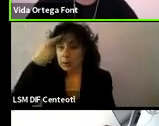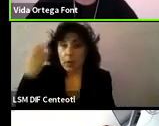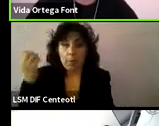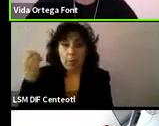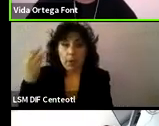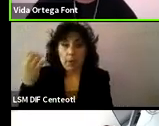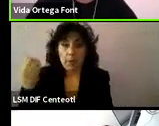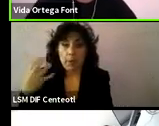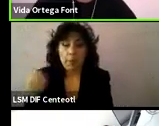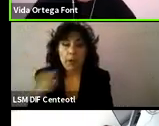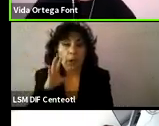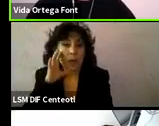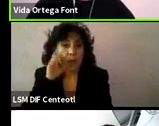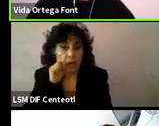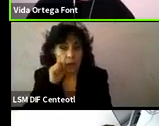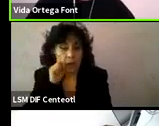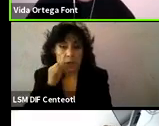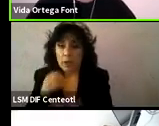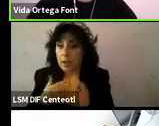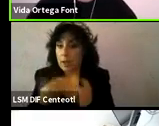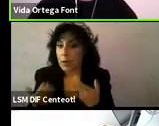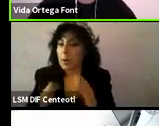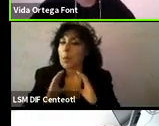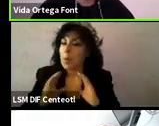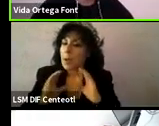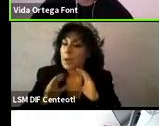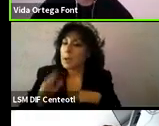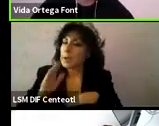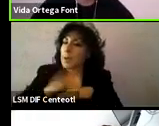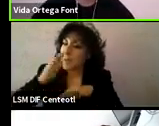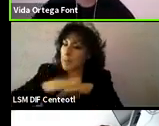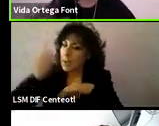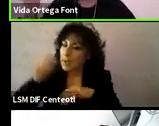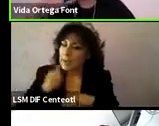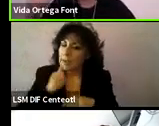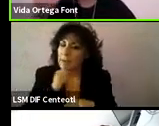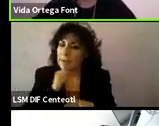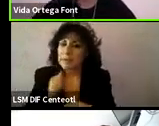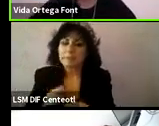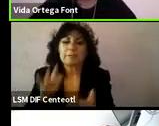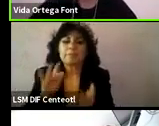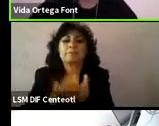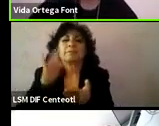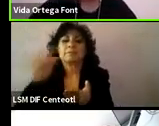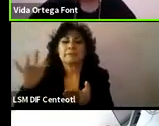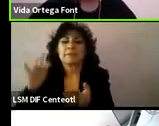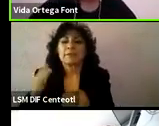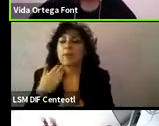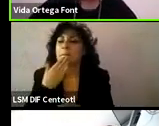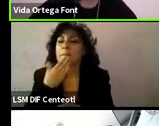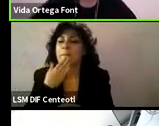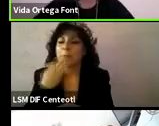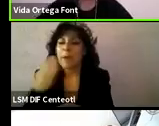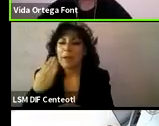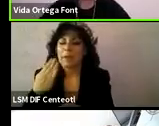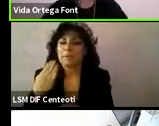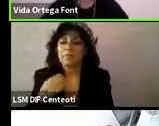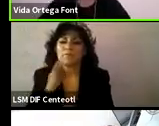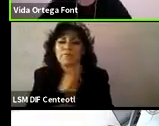entonces es momento de cuidarnos todavía mucho más. Muchas gracias a todos y que estén muy bien. Feliz día.